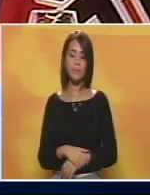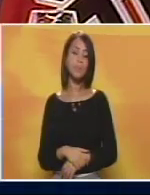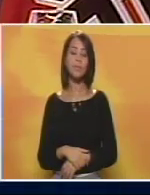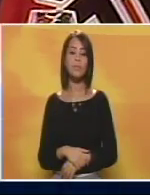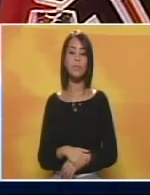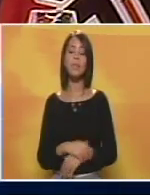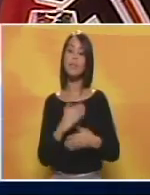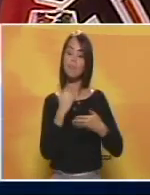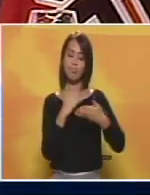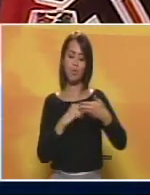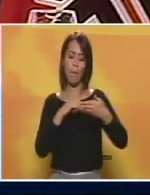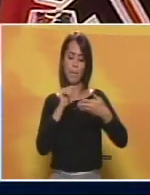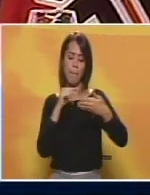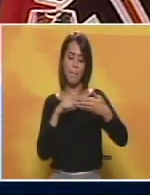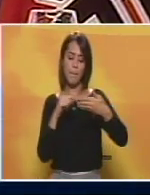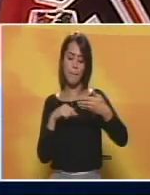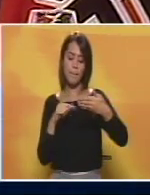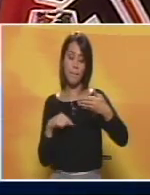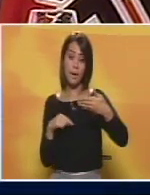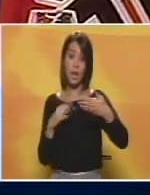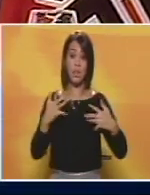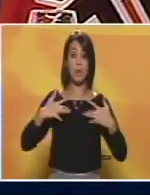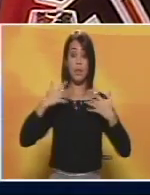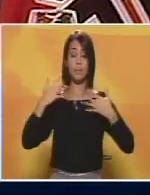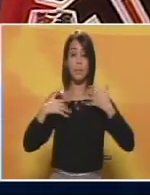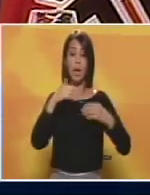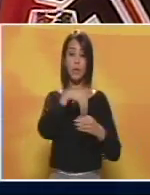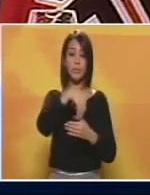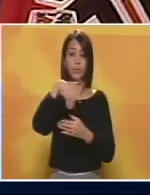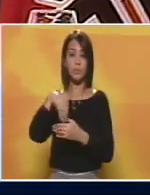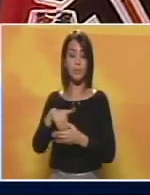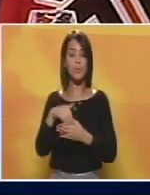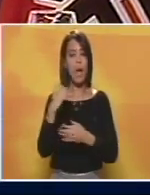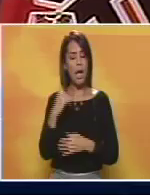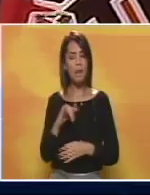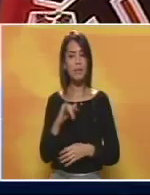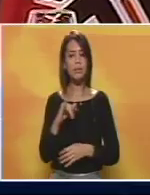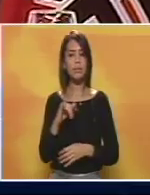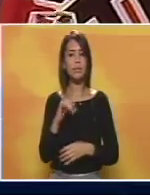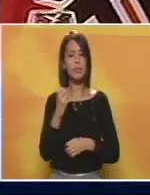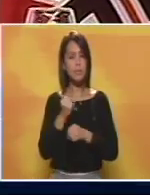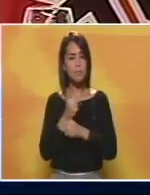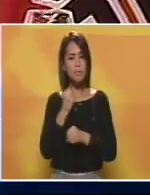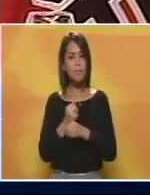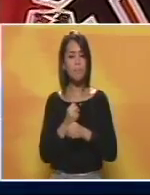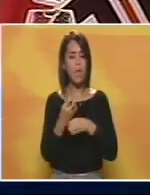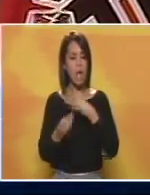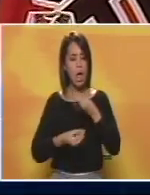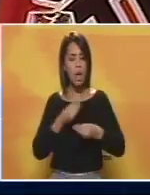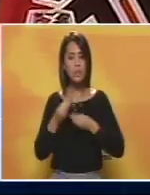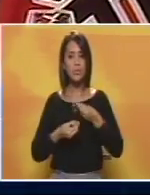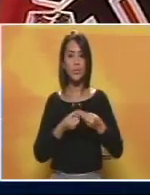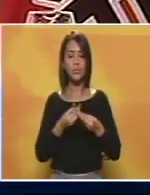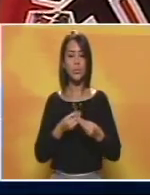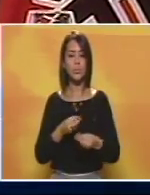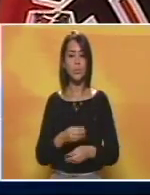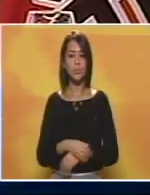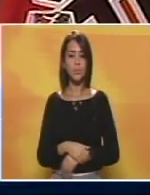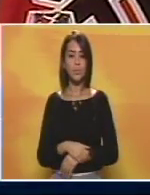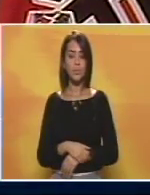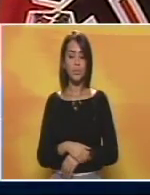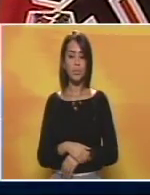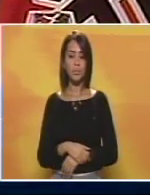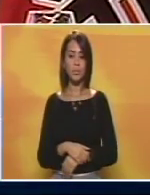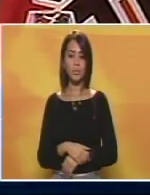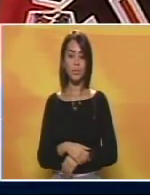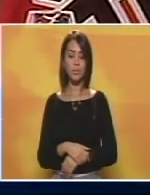están marcadas en el cronograma electoral han sido ejecutadas debidamente en su